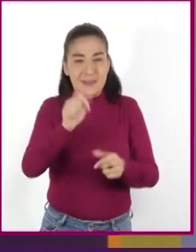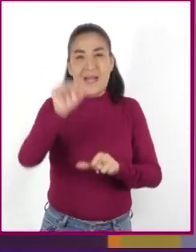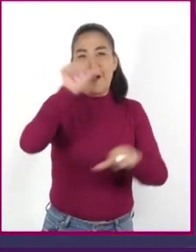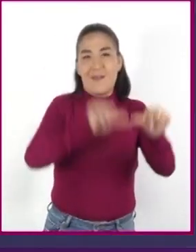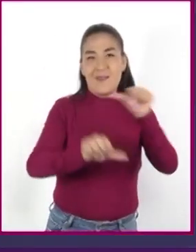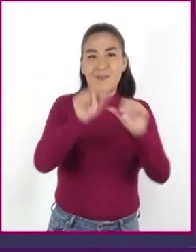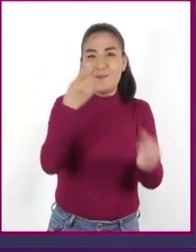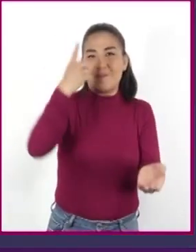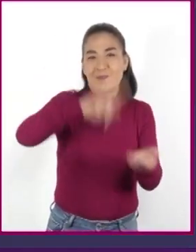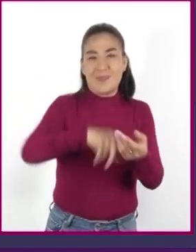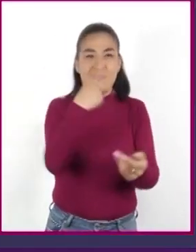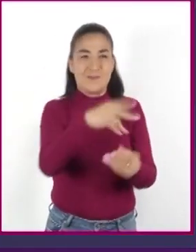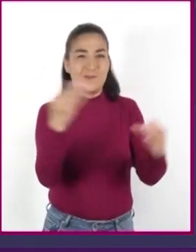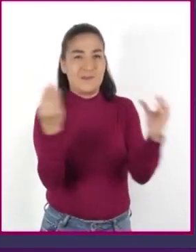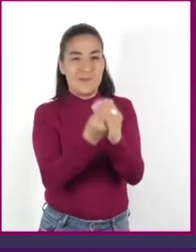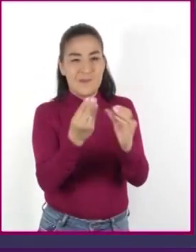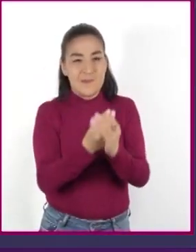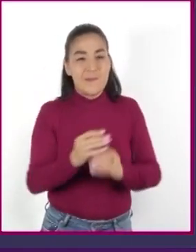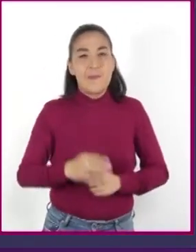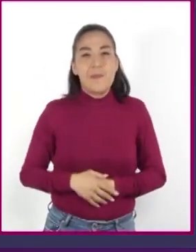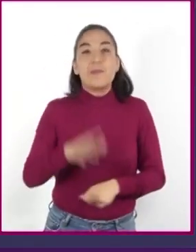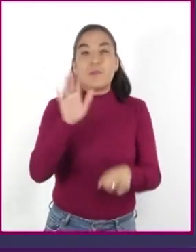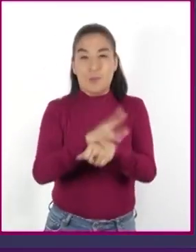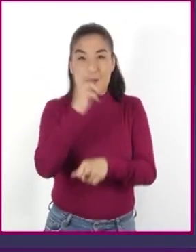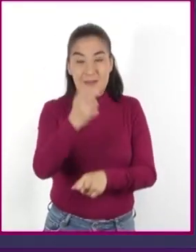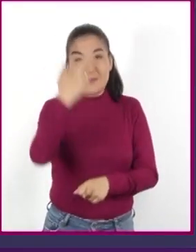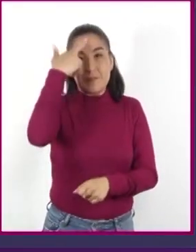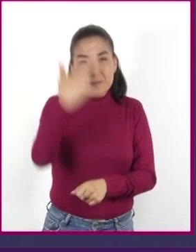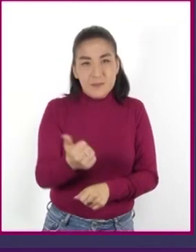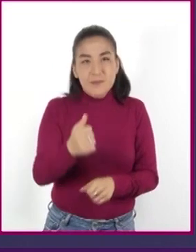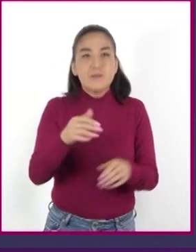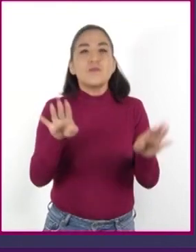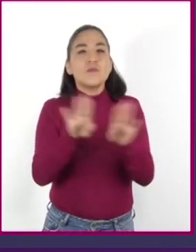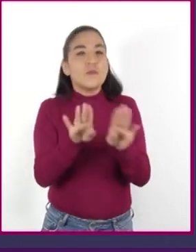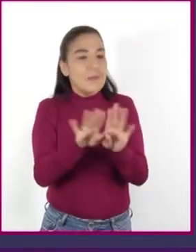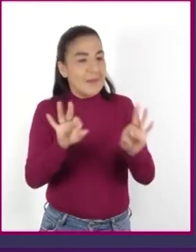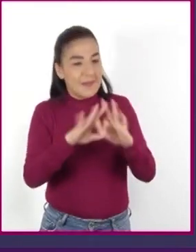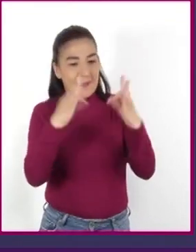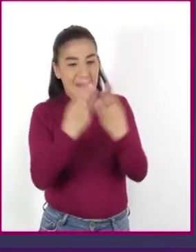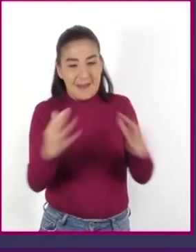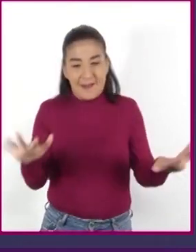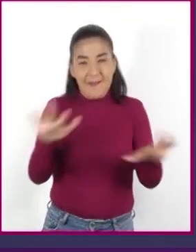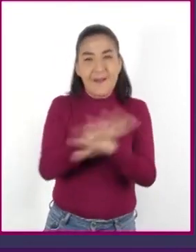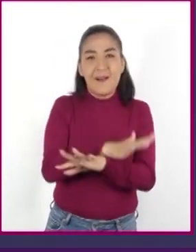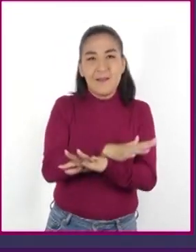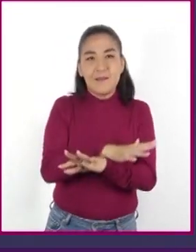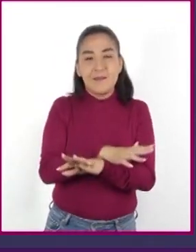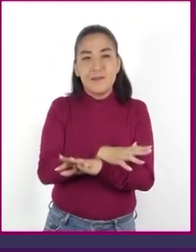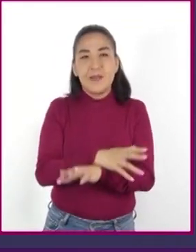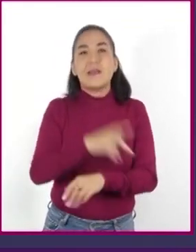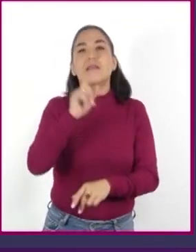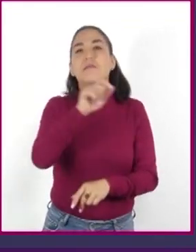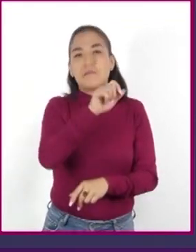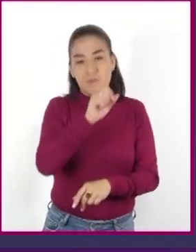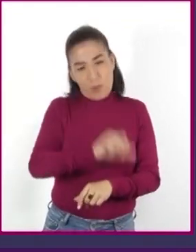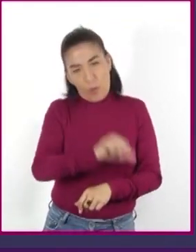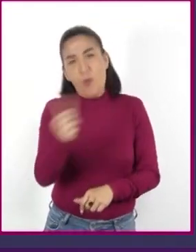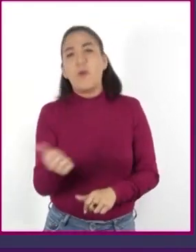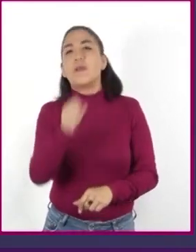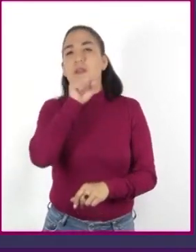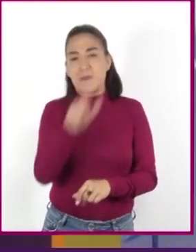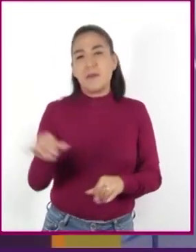en las sustancias. Debido a este cambio en su estructura, las nuevas sustancias tienen propiedades